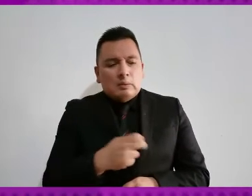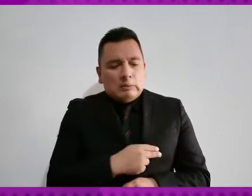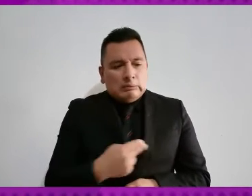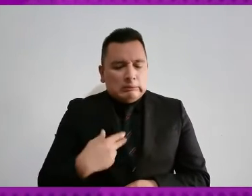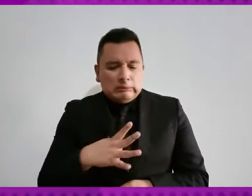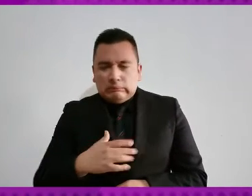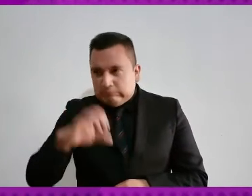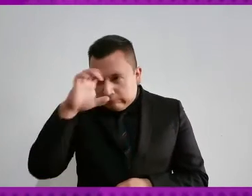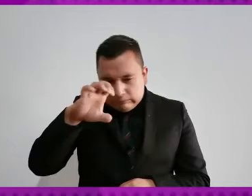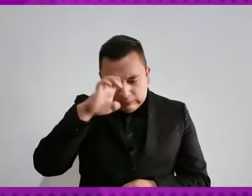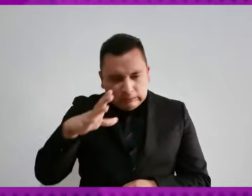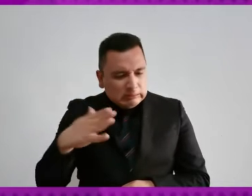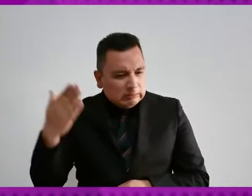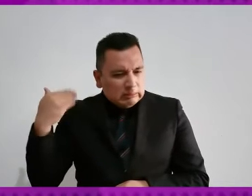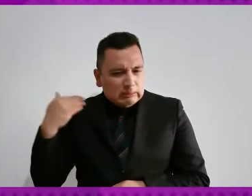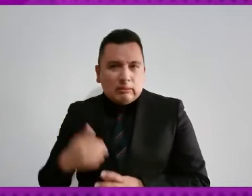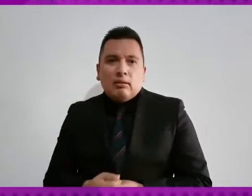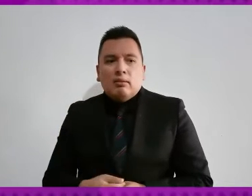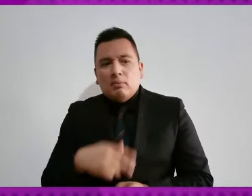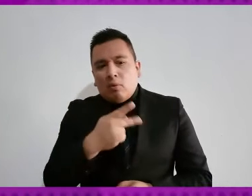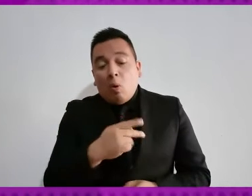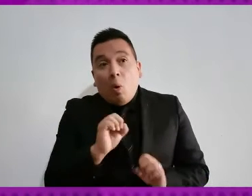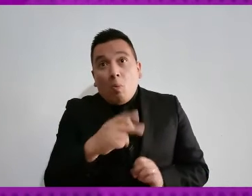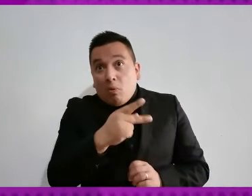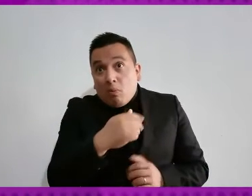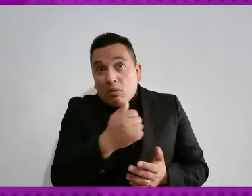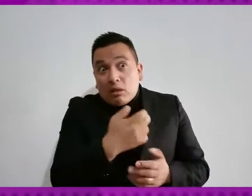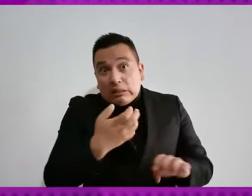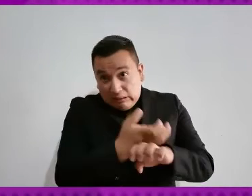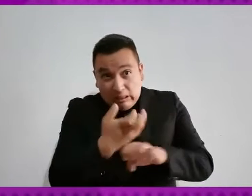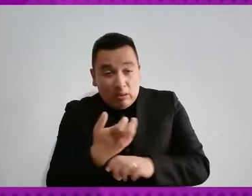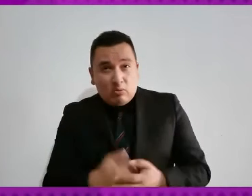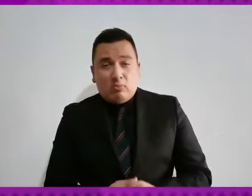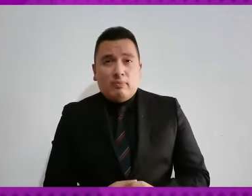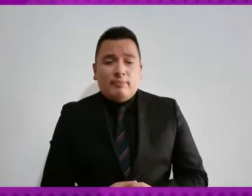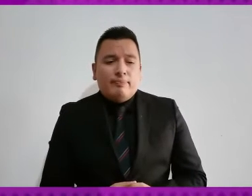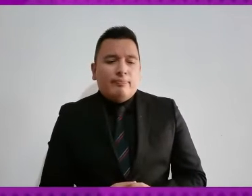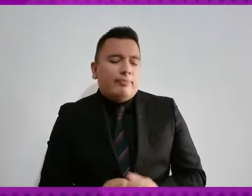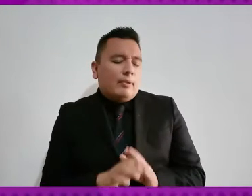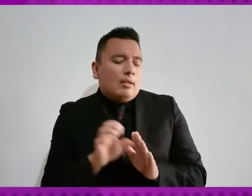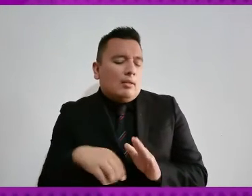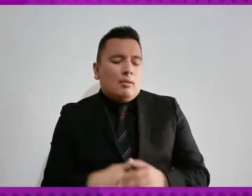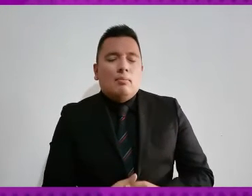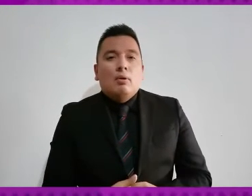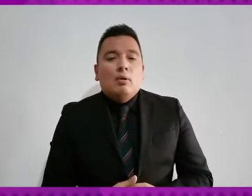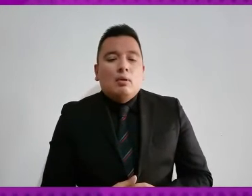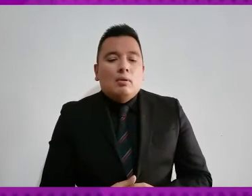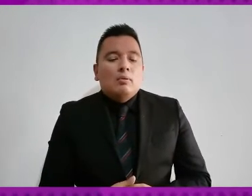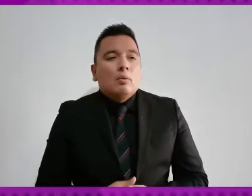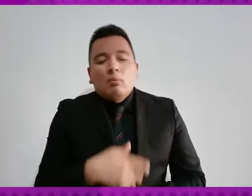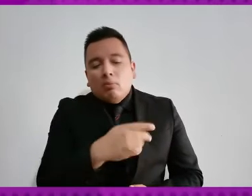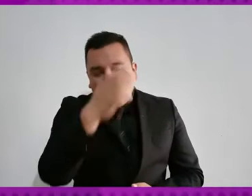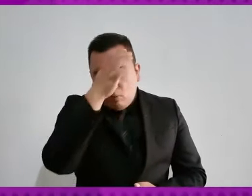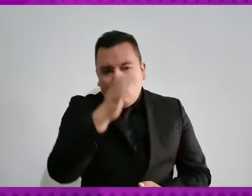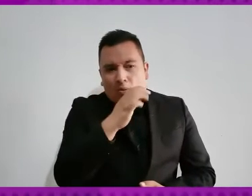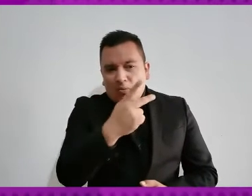experiencias que vienen de lo estatal, de lo local a lo nacional. Lo decíamos en el segmento anterior, Coahuila